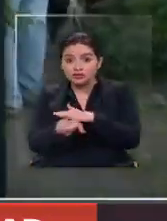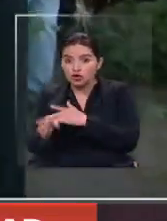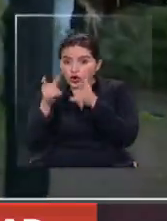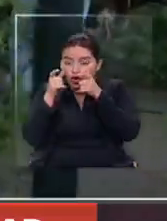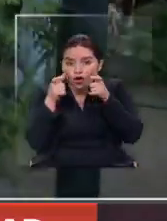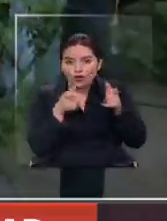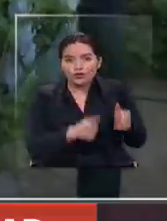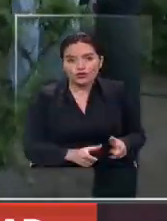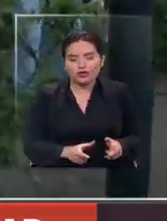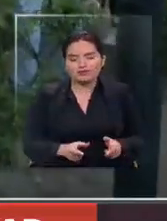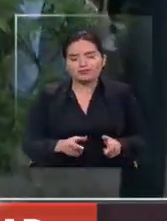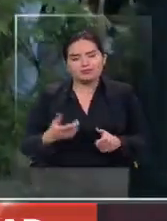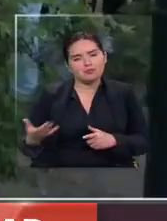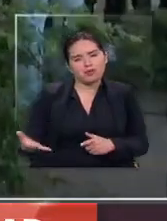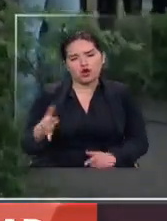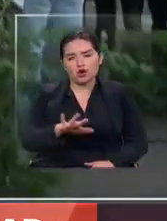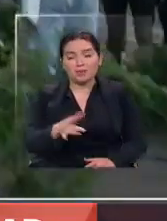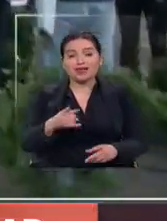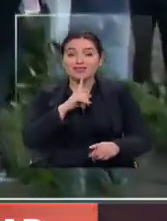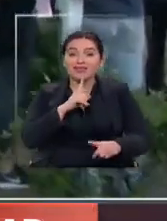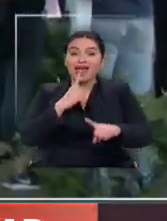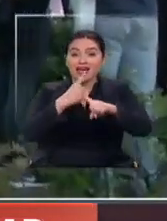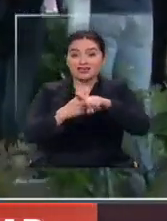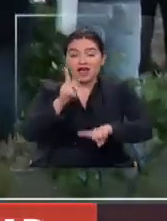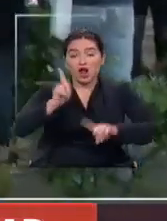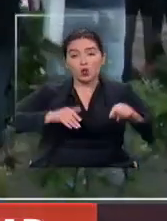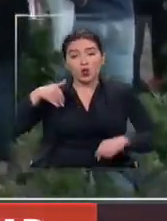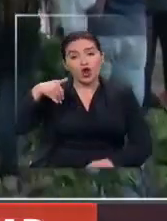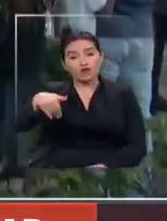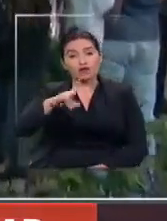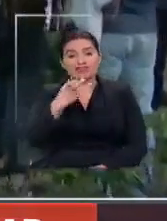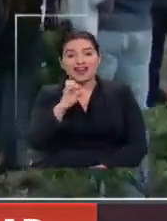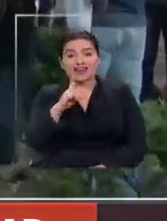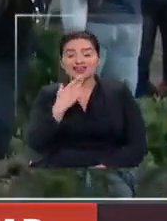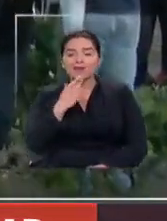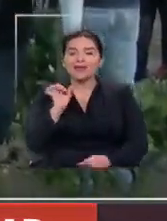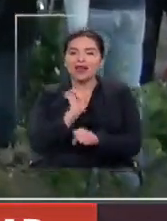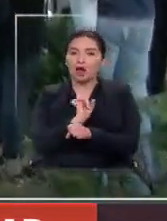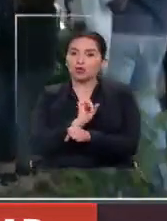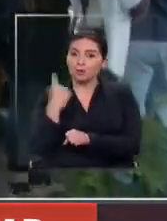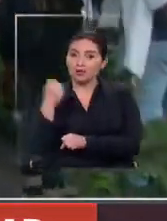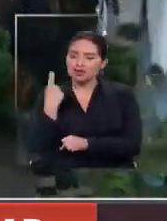se permitió que por lo menos taxis, algunos buses red y los autos particulares circularan.